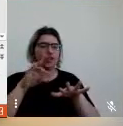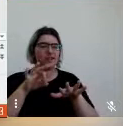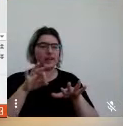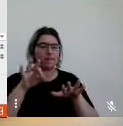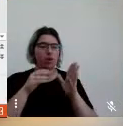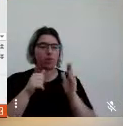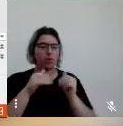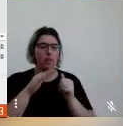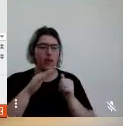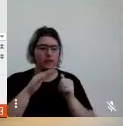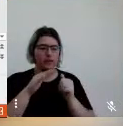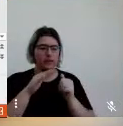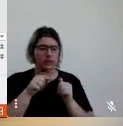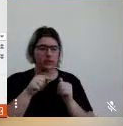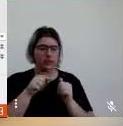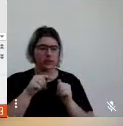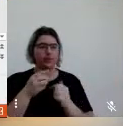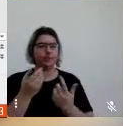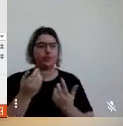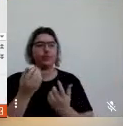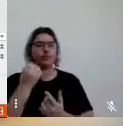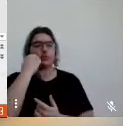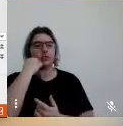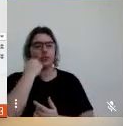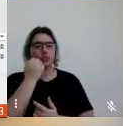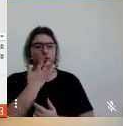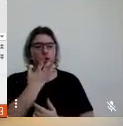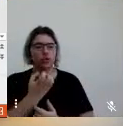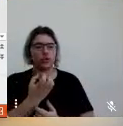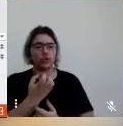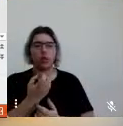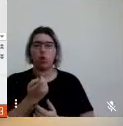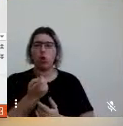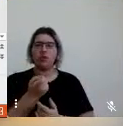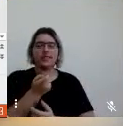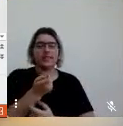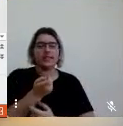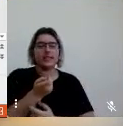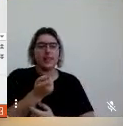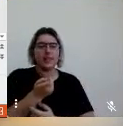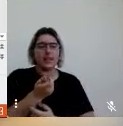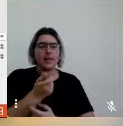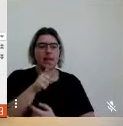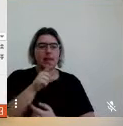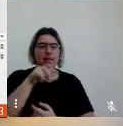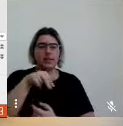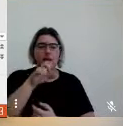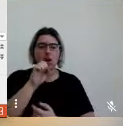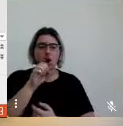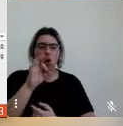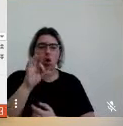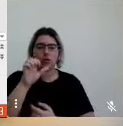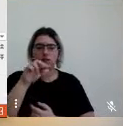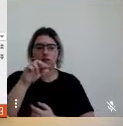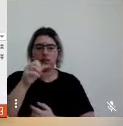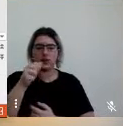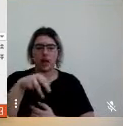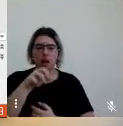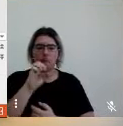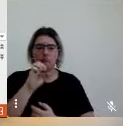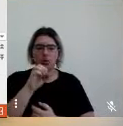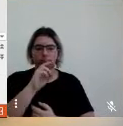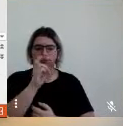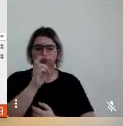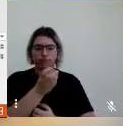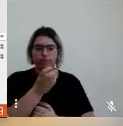secos, en las semillas de chía, de lino, de sésamo, en el té, en el café natural, que el